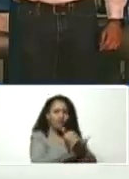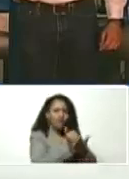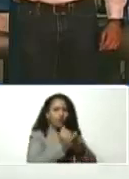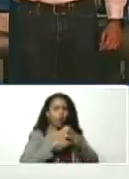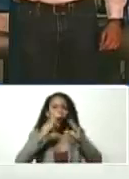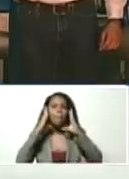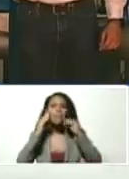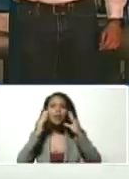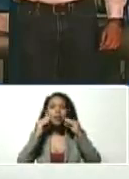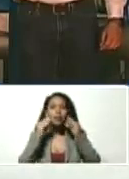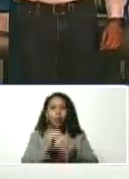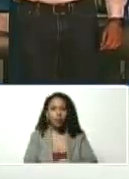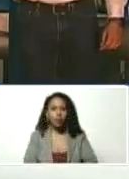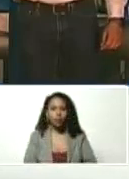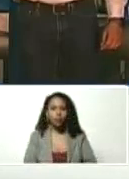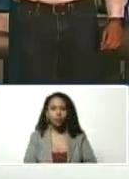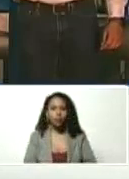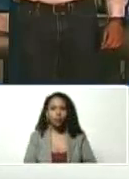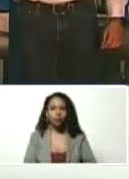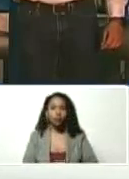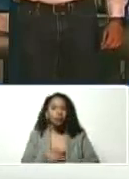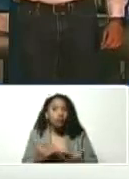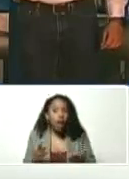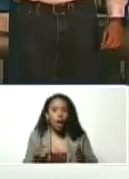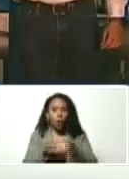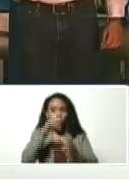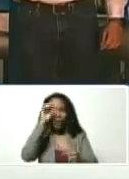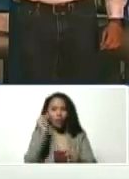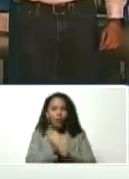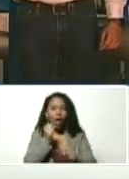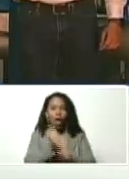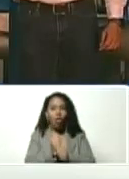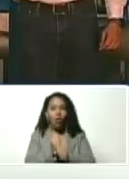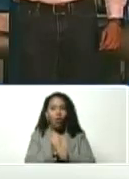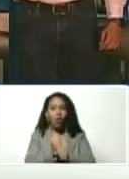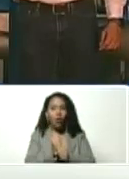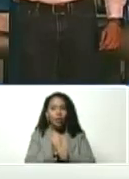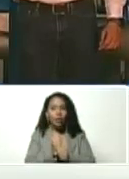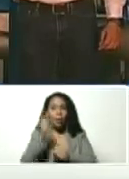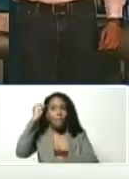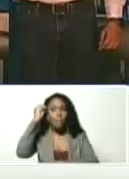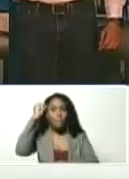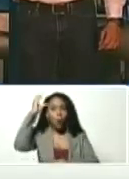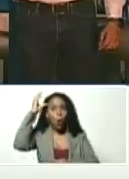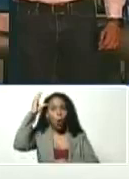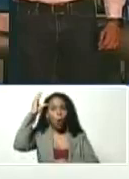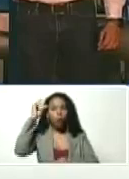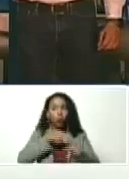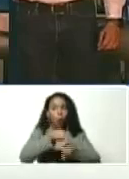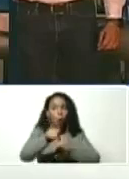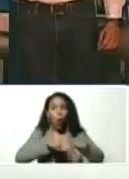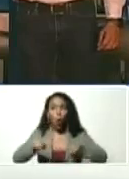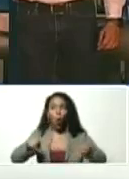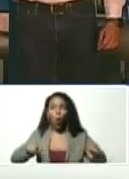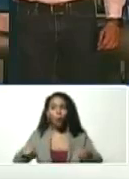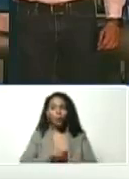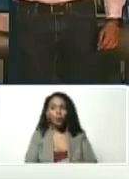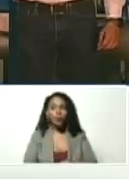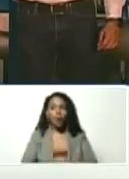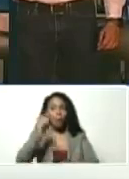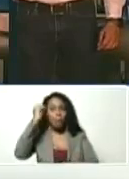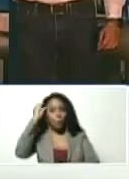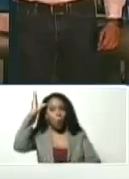experiencia que la clase trabajadora y su capacidad de dirección, su